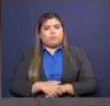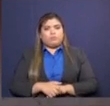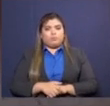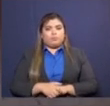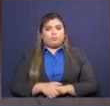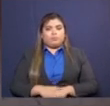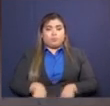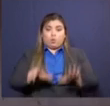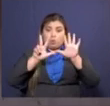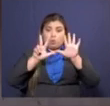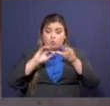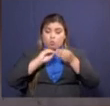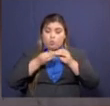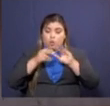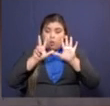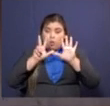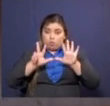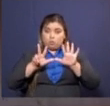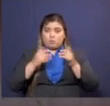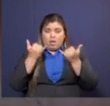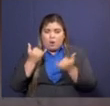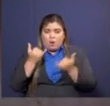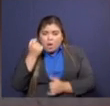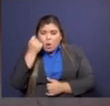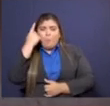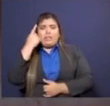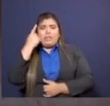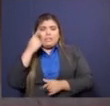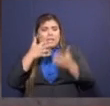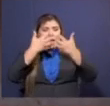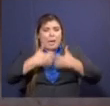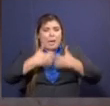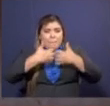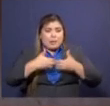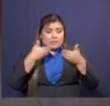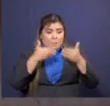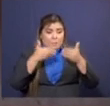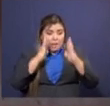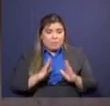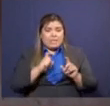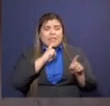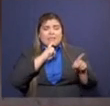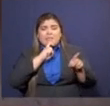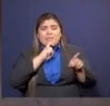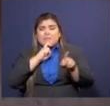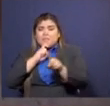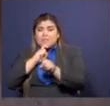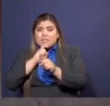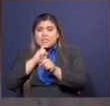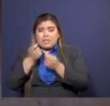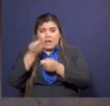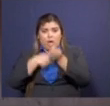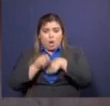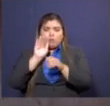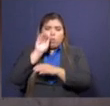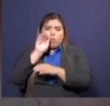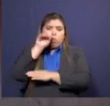Entendiendo la difícil situación por la que atraviesan las empresas panameñas, que han sufrido una caída en sus